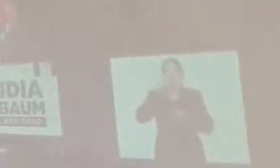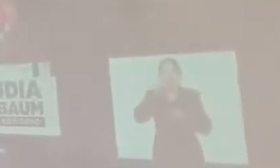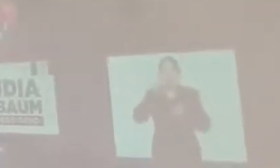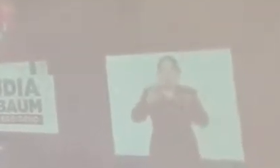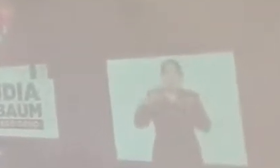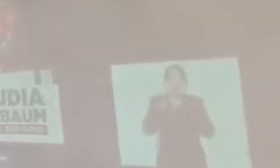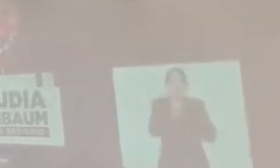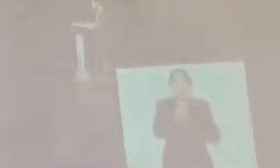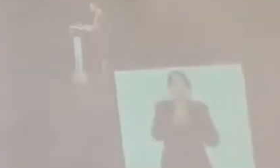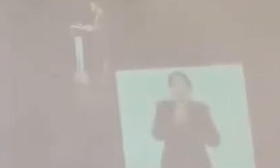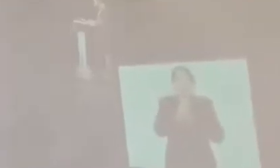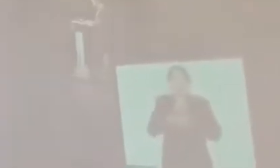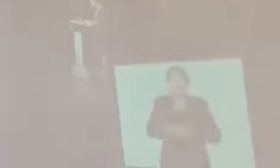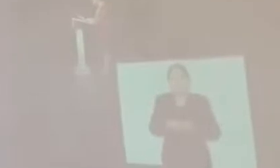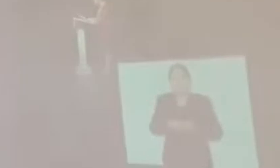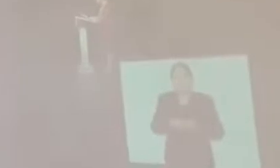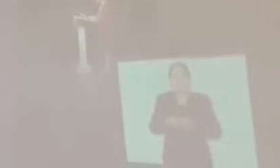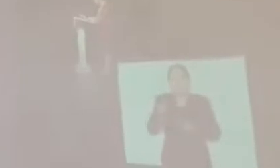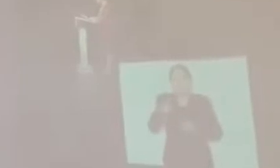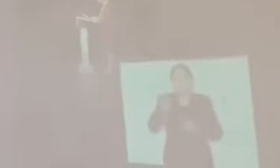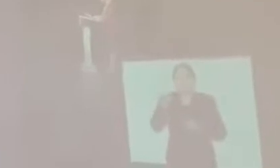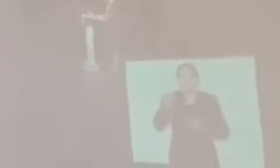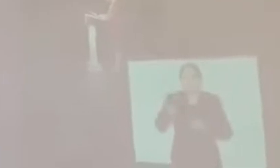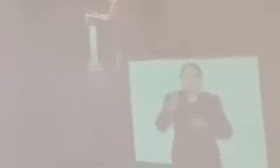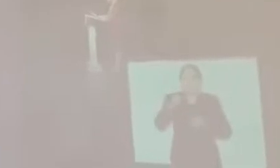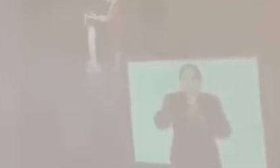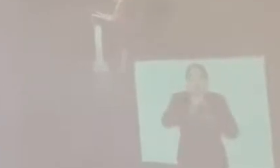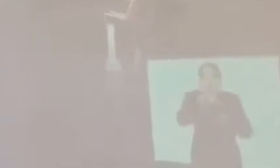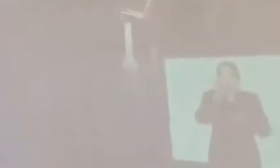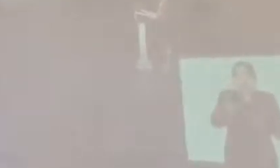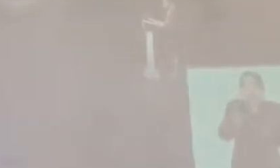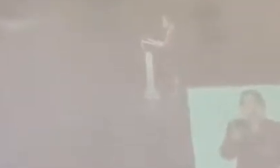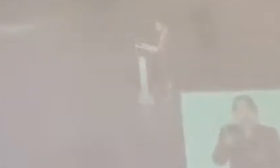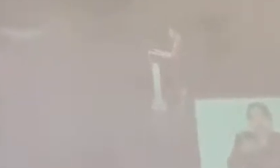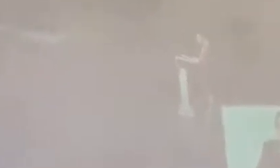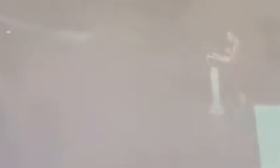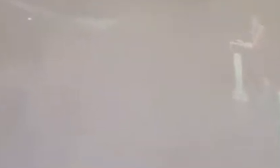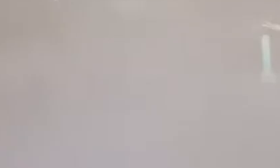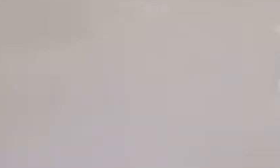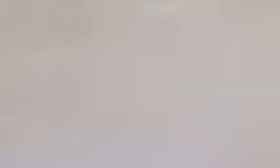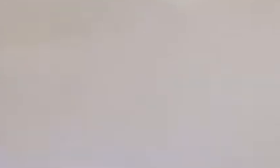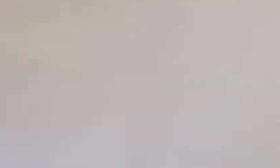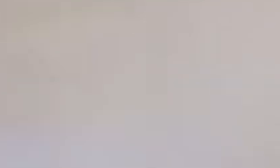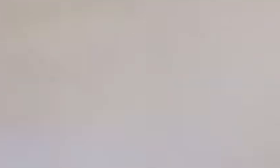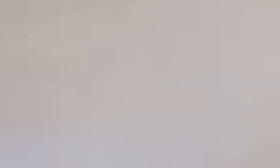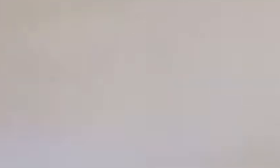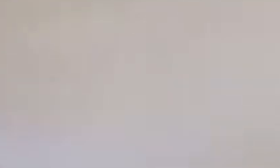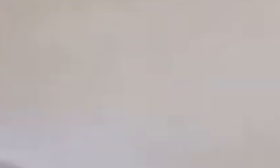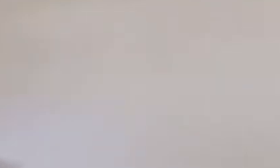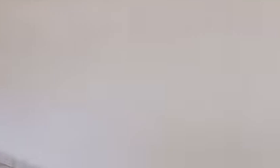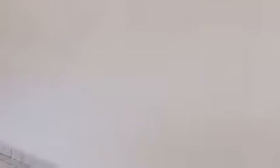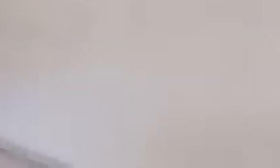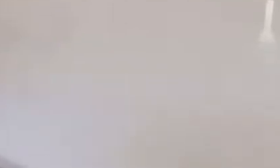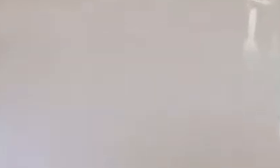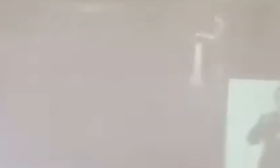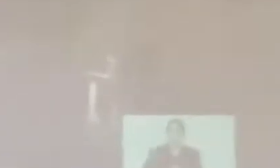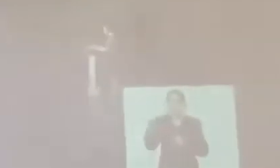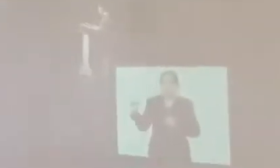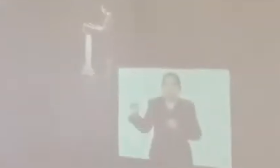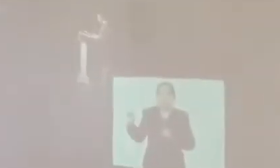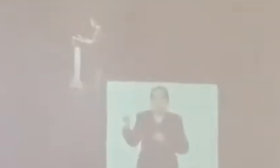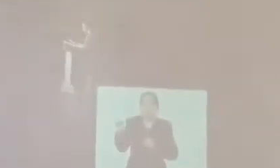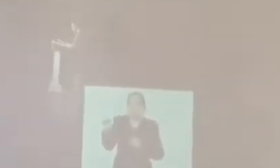adelante. También quiero nuevamente aprovechar para agradecer el trabajo durante la pandemia al director del IMSS, aquí,